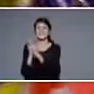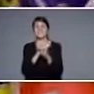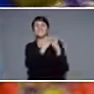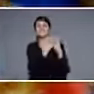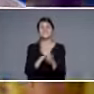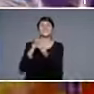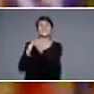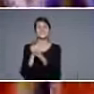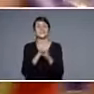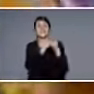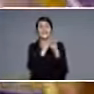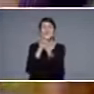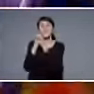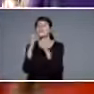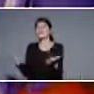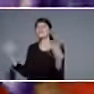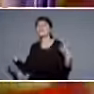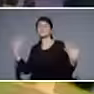¡Esa murga!